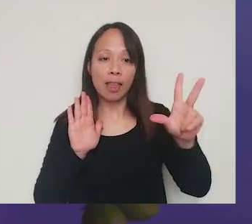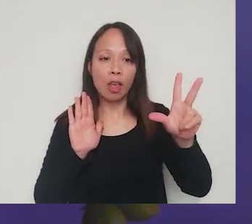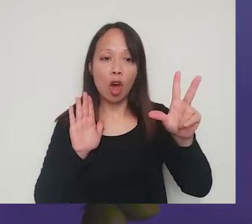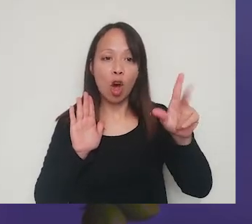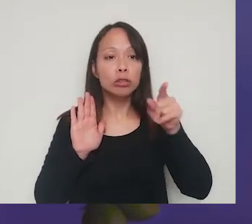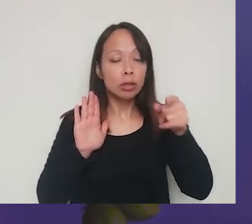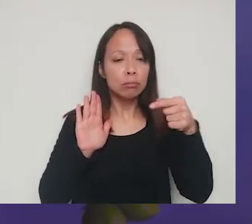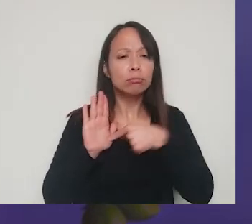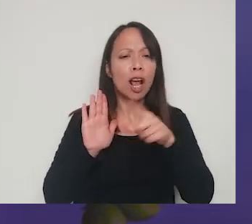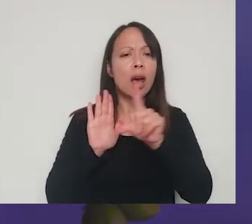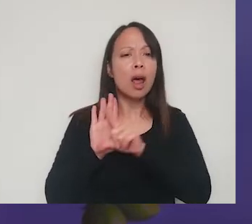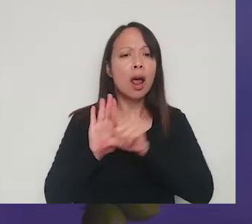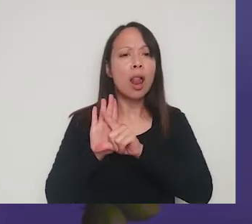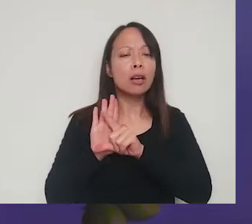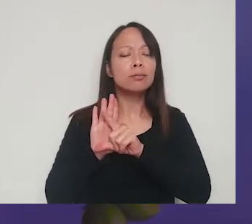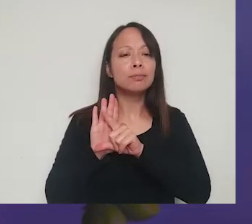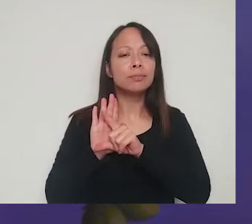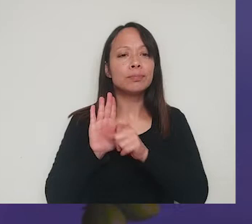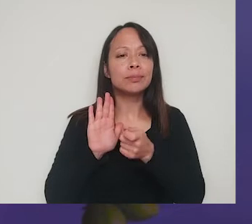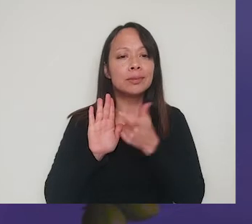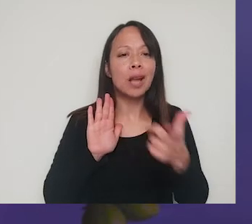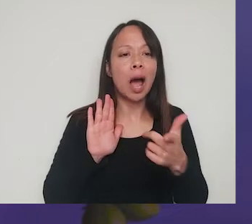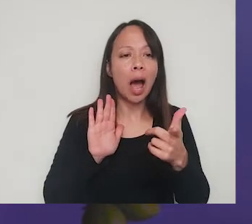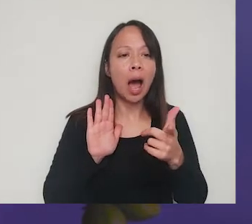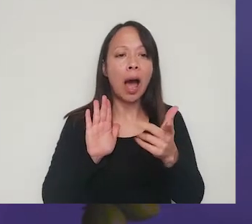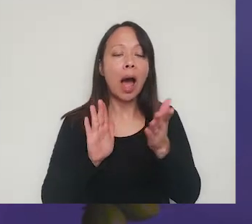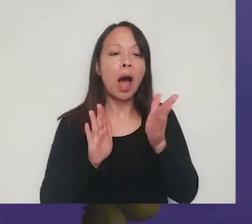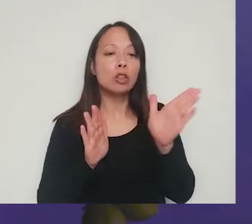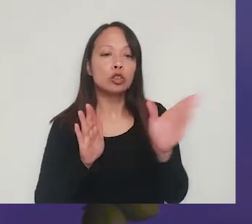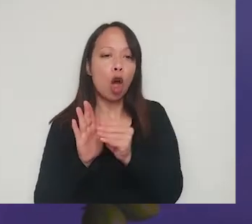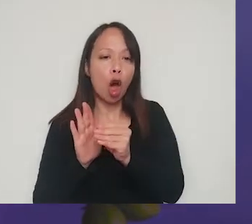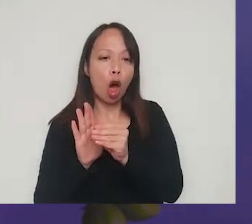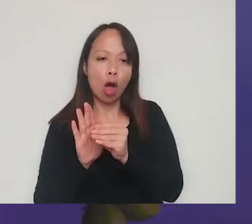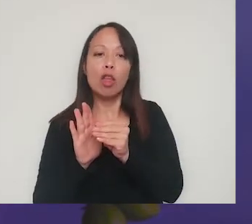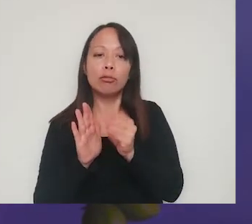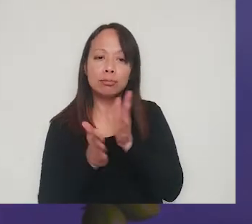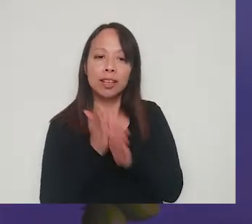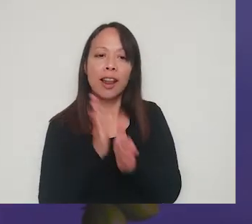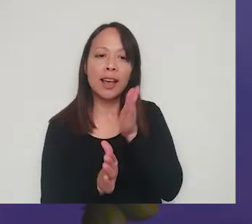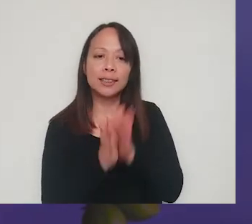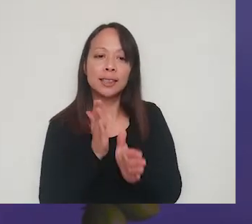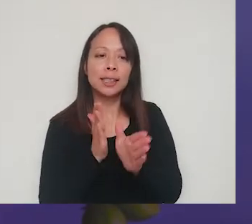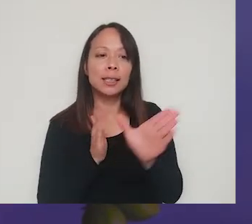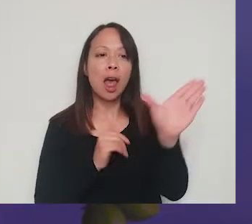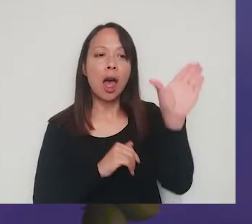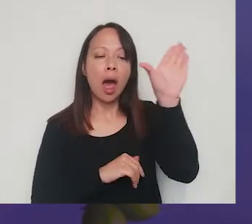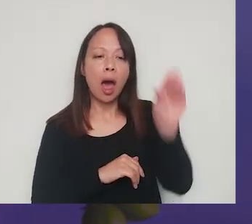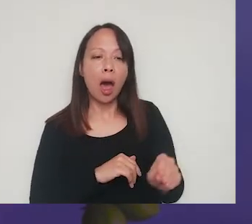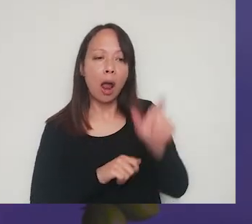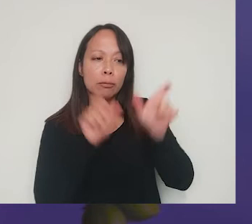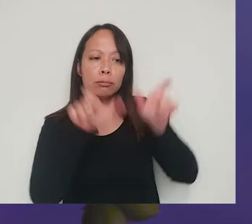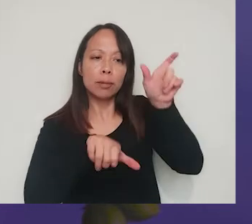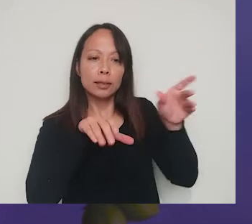importante y es una ley integral que garantiza de manera integral y gratuita las técnicas de reproducción humana asistida a